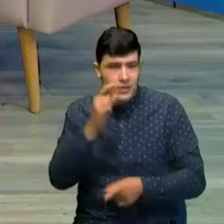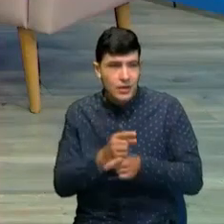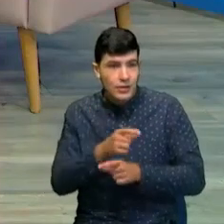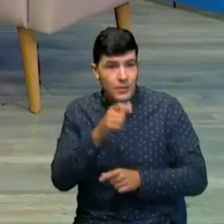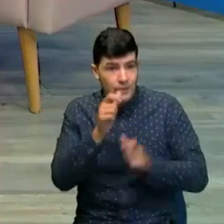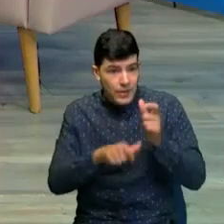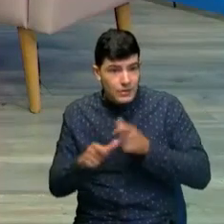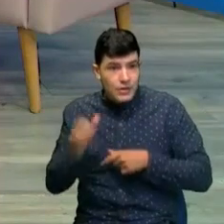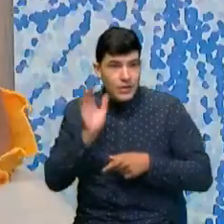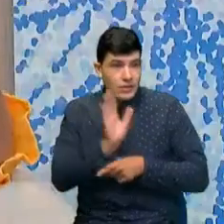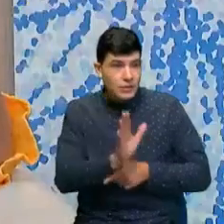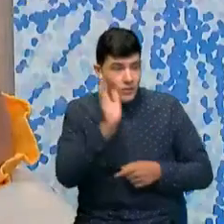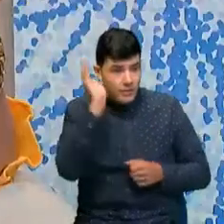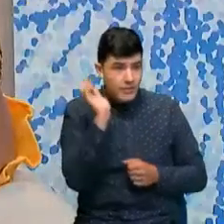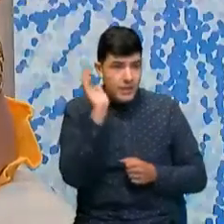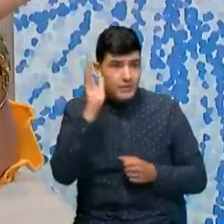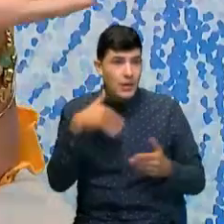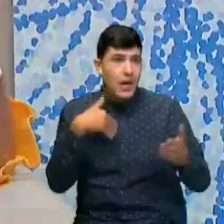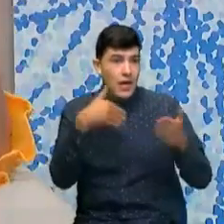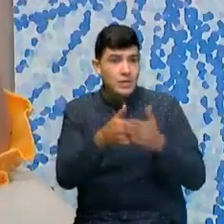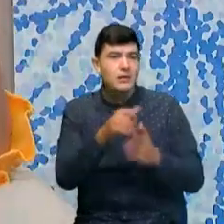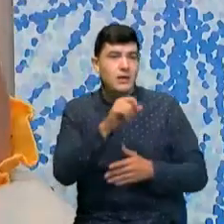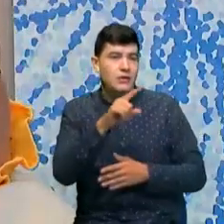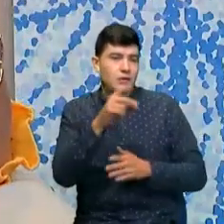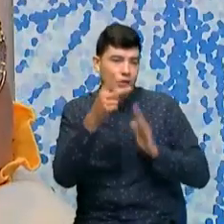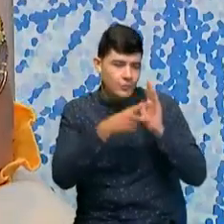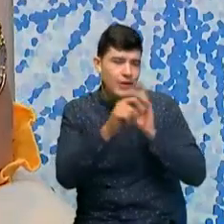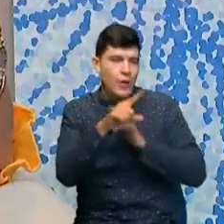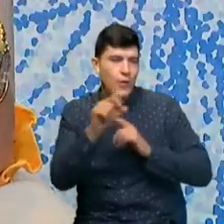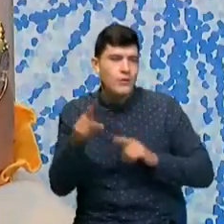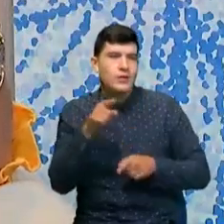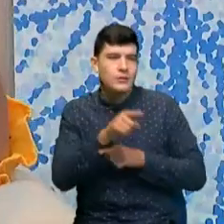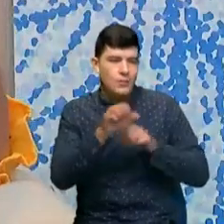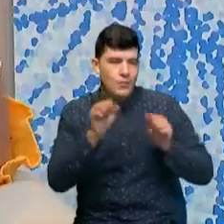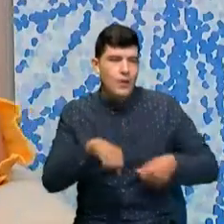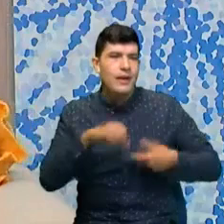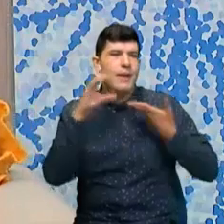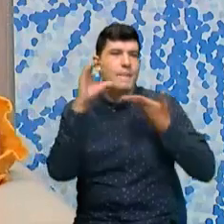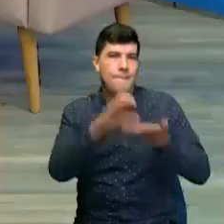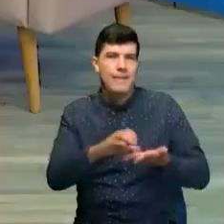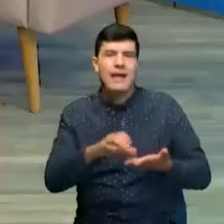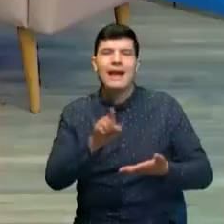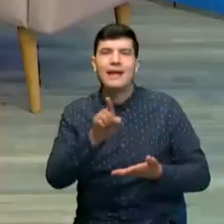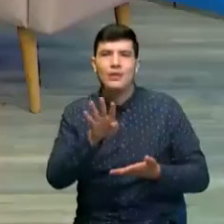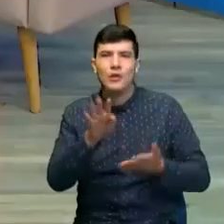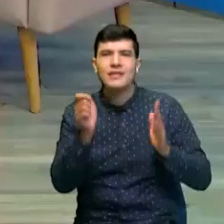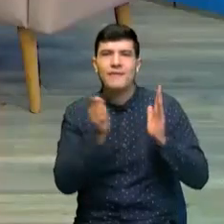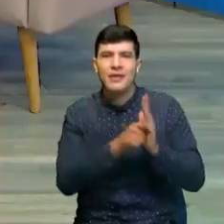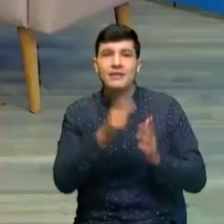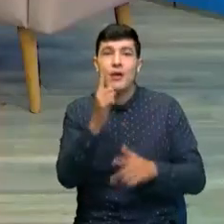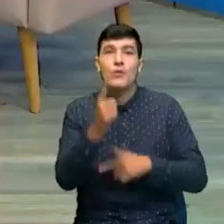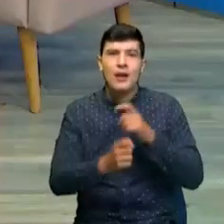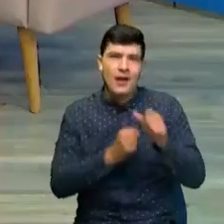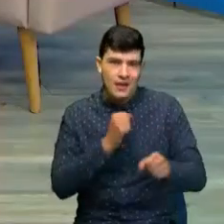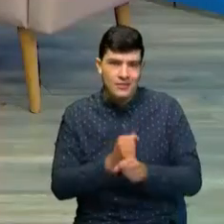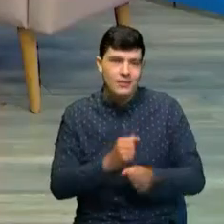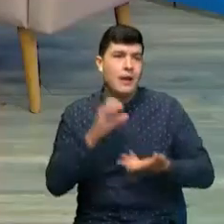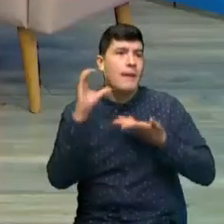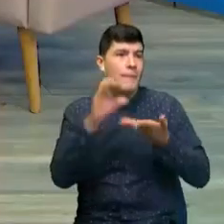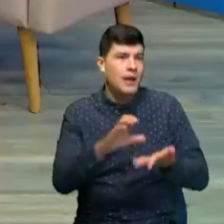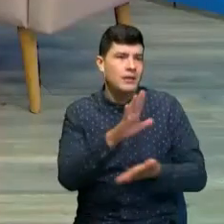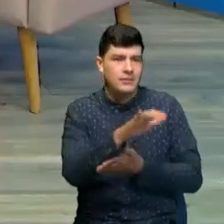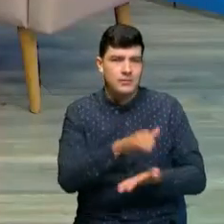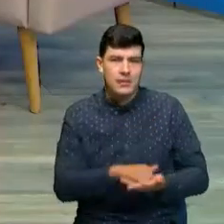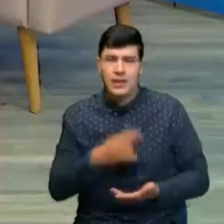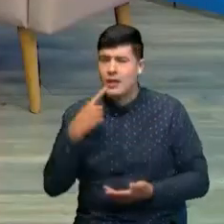personas que están pensionadas hasta el 2011 tienen la mesada 14. 2012 en adelante. De aquí en adelante ya. Esa mesada ya no. Entonces, usted va y le pregunta